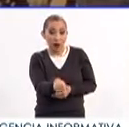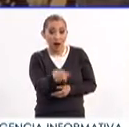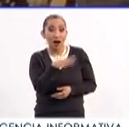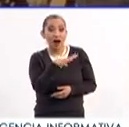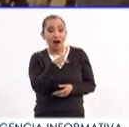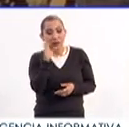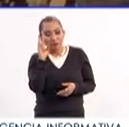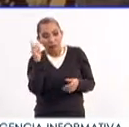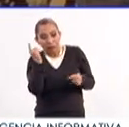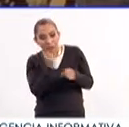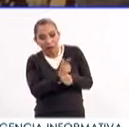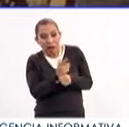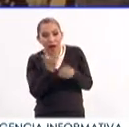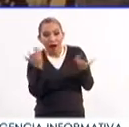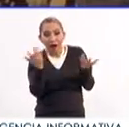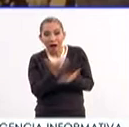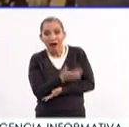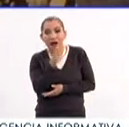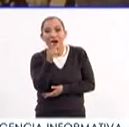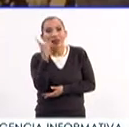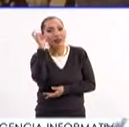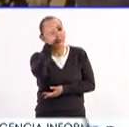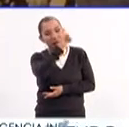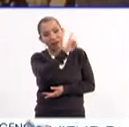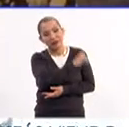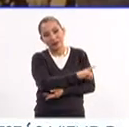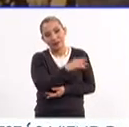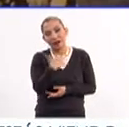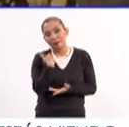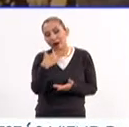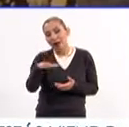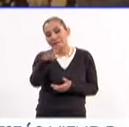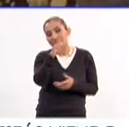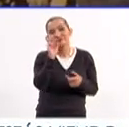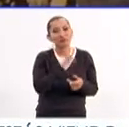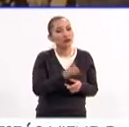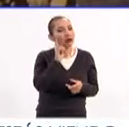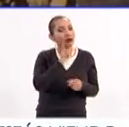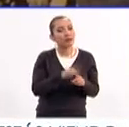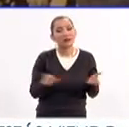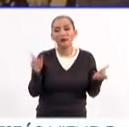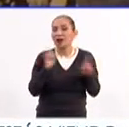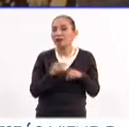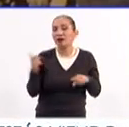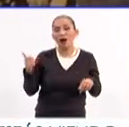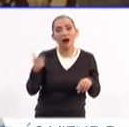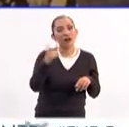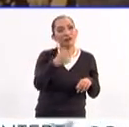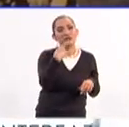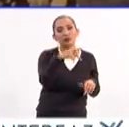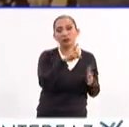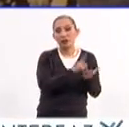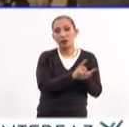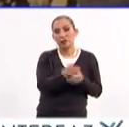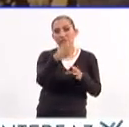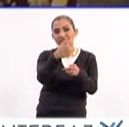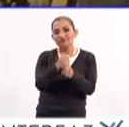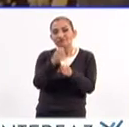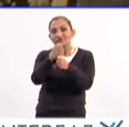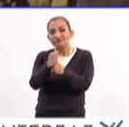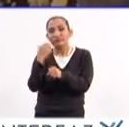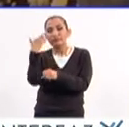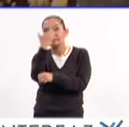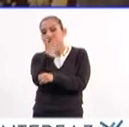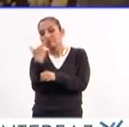da cuenta de lo difícil que ha sido para las mujeres cada uno de sus derechos. Es una